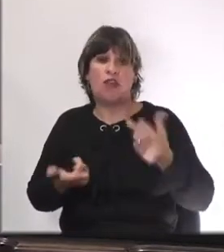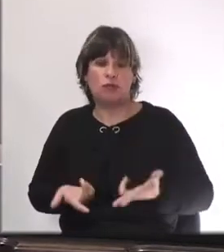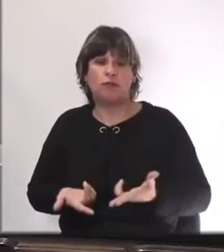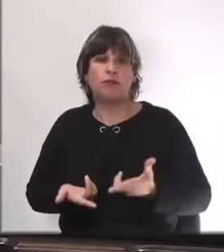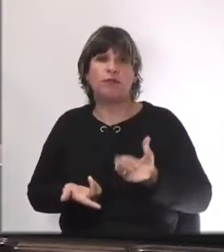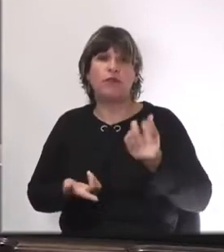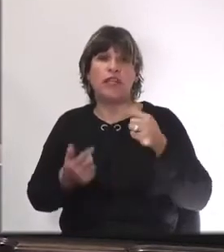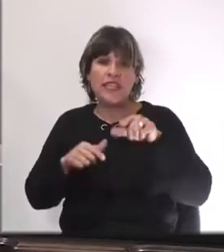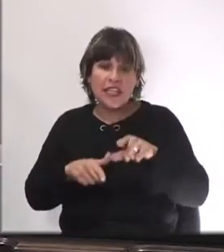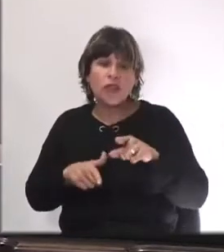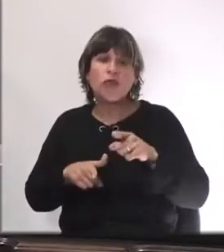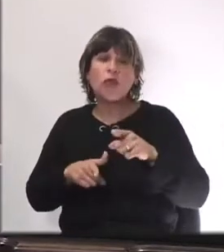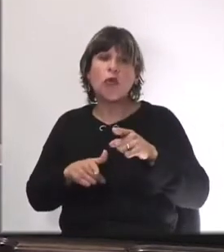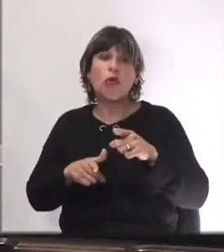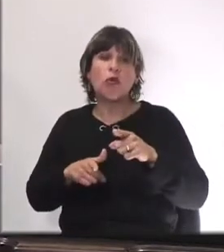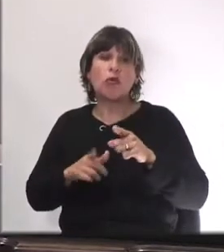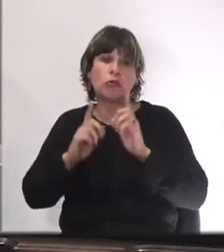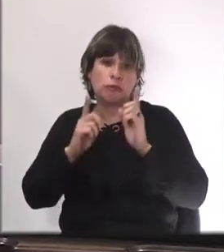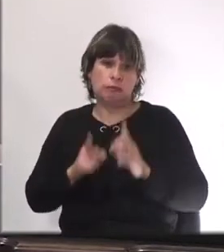esto explica